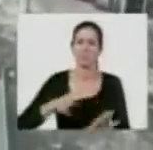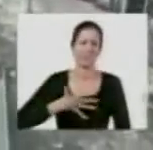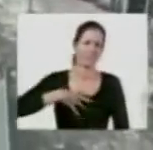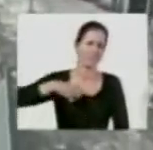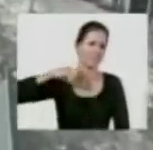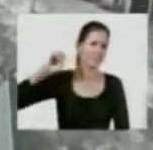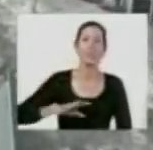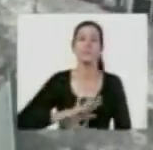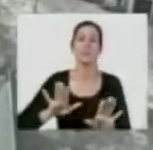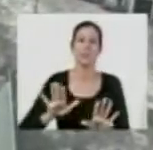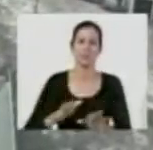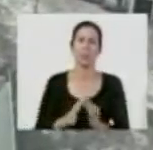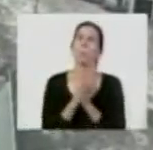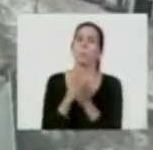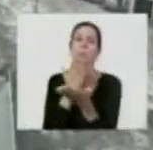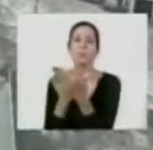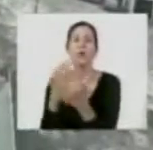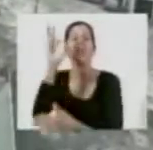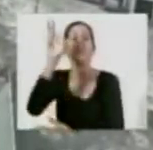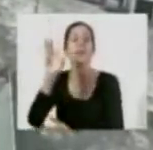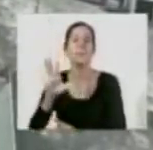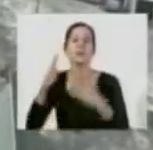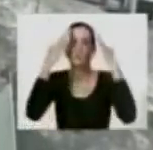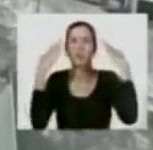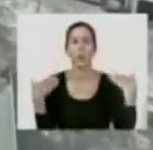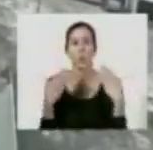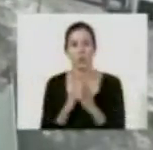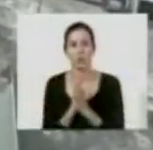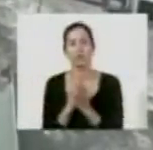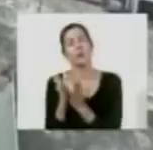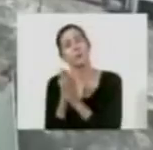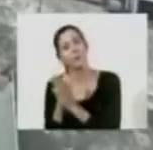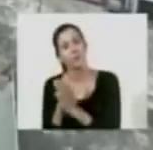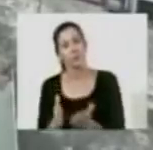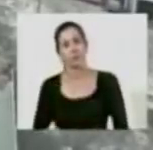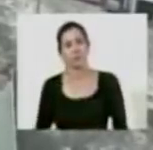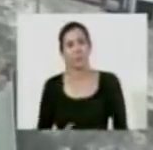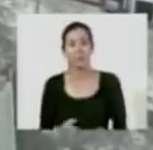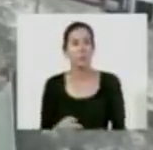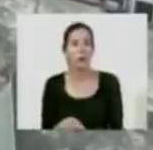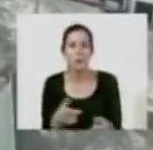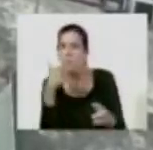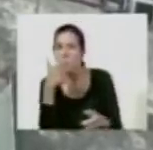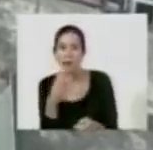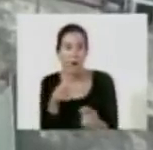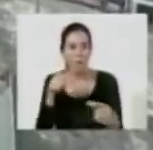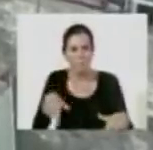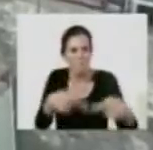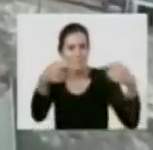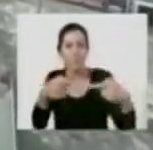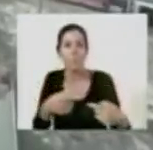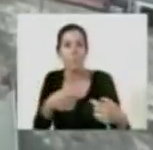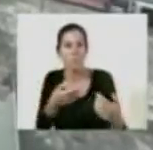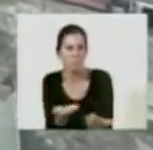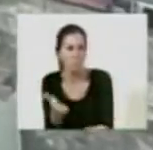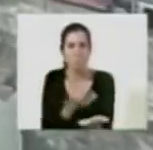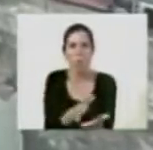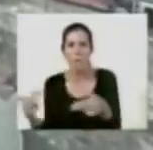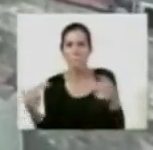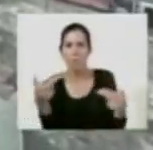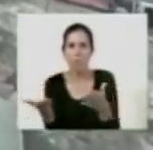cólera del buscar como salida la muerte, del enfrentamiento entre hermanos, que